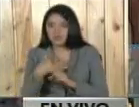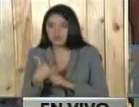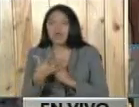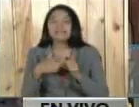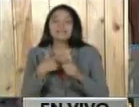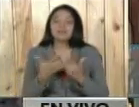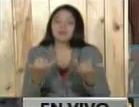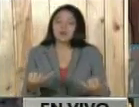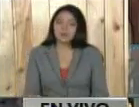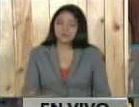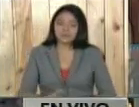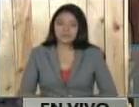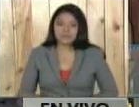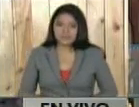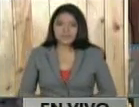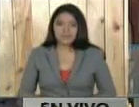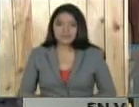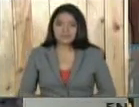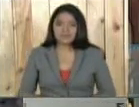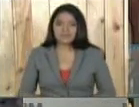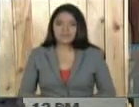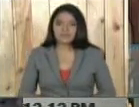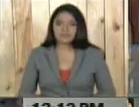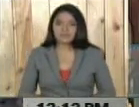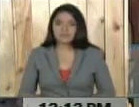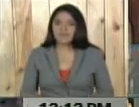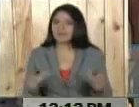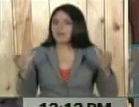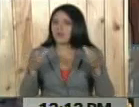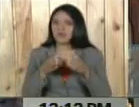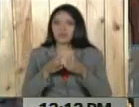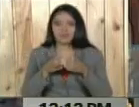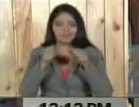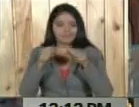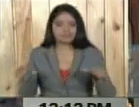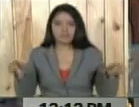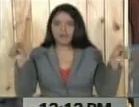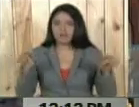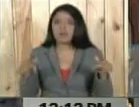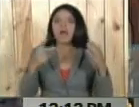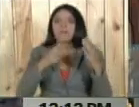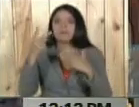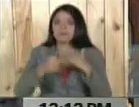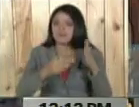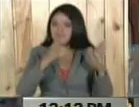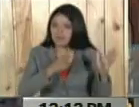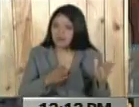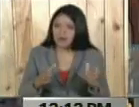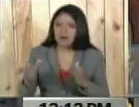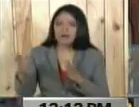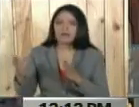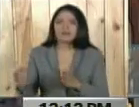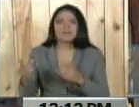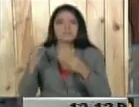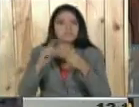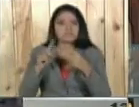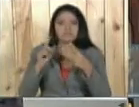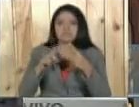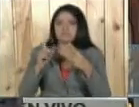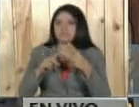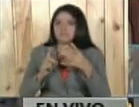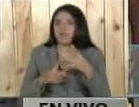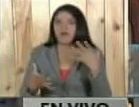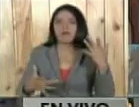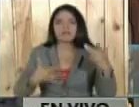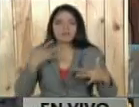a declararnos en sesión permanente y a planificar un conjunto de